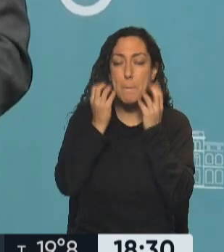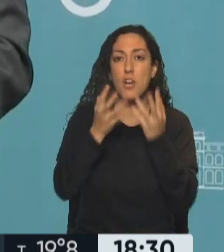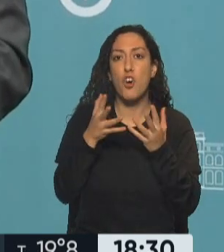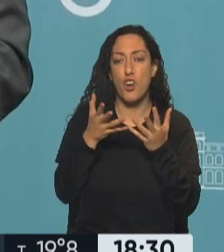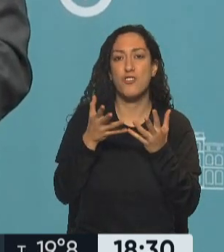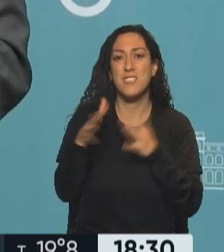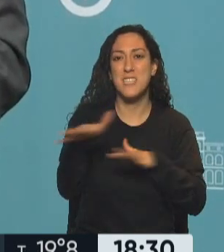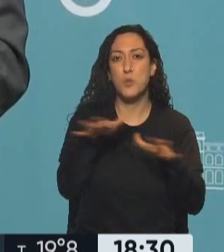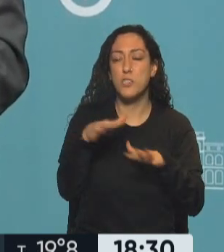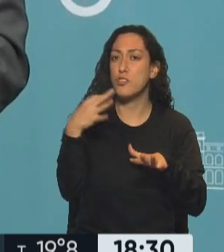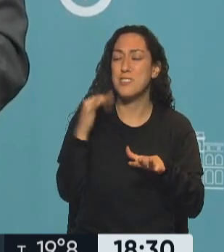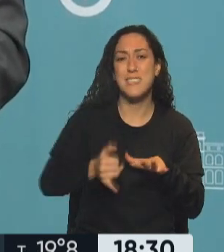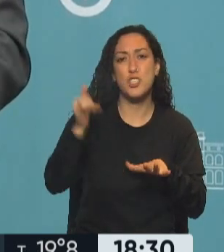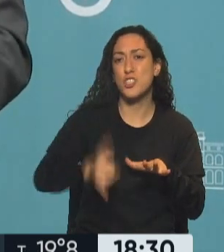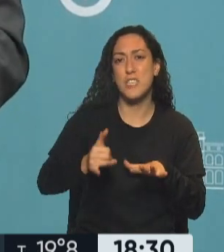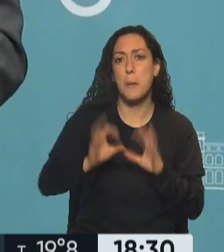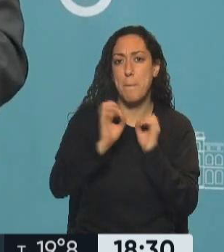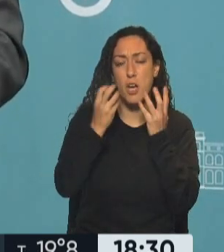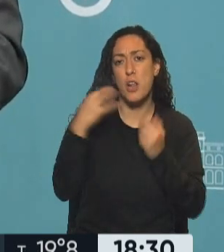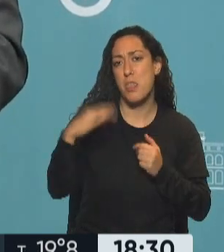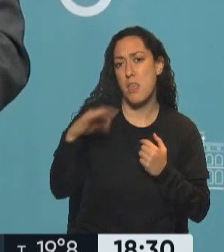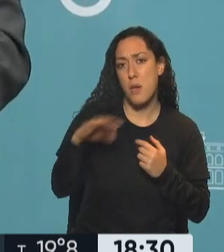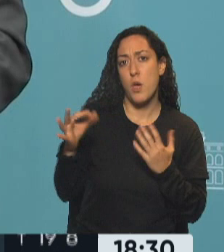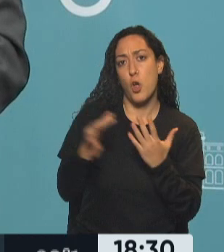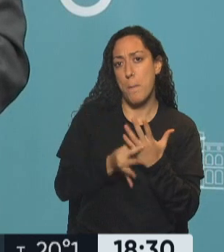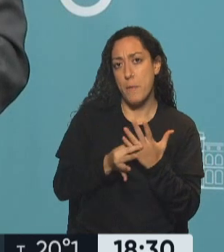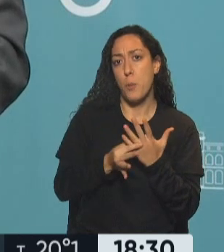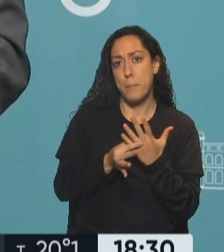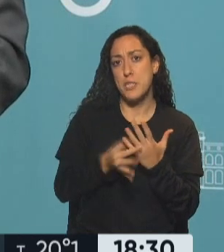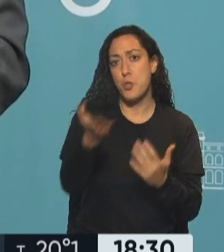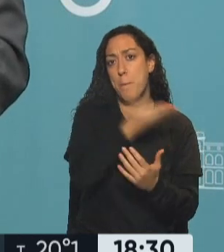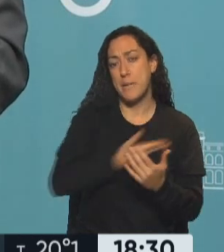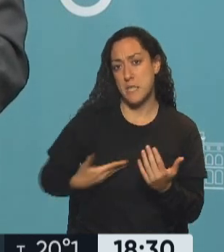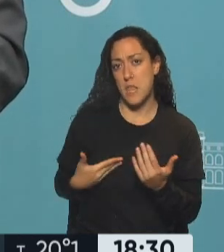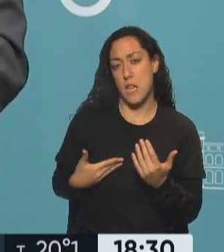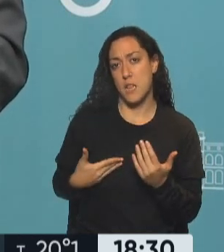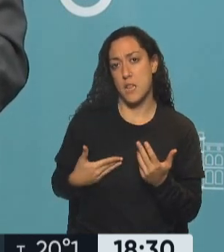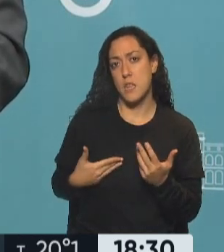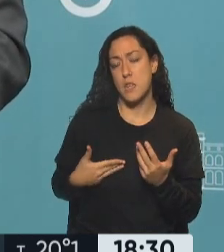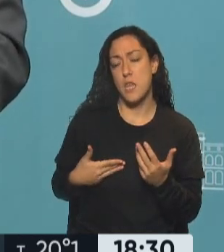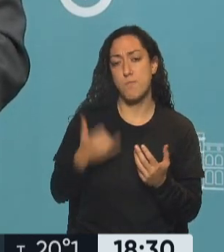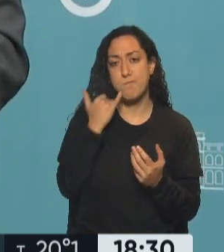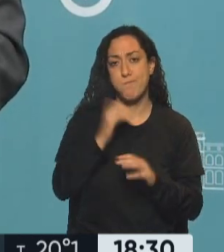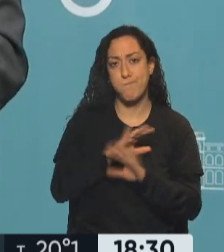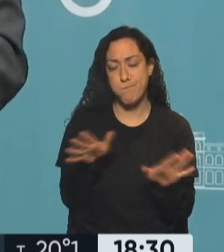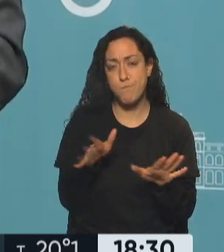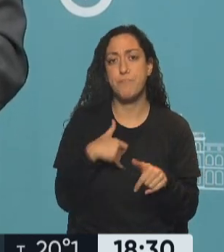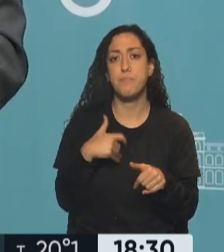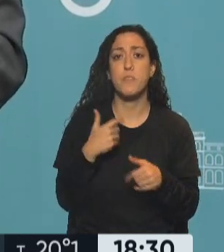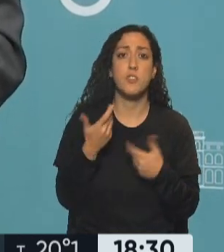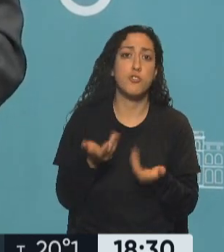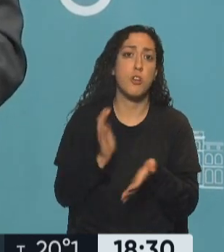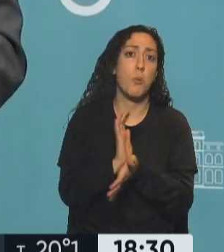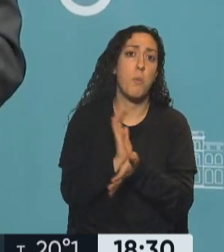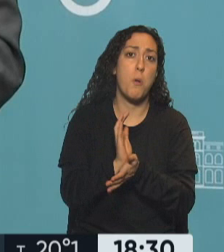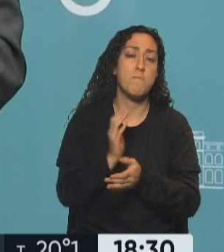situación que debía ser regularizada. Era también un compromiso del presidente de la Nación y permite seguir dando pasos